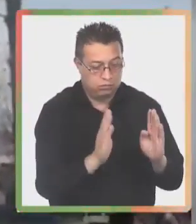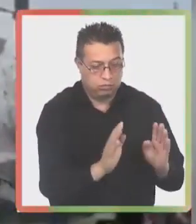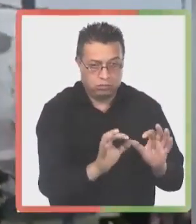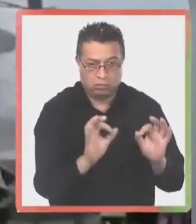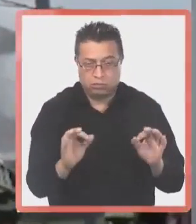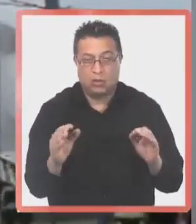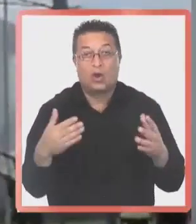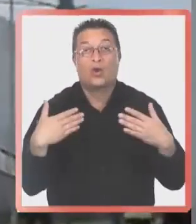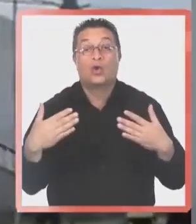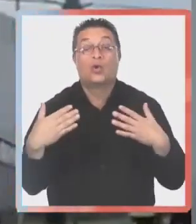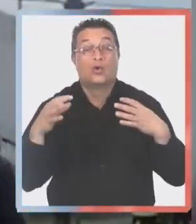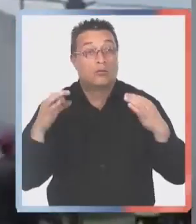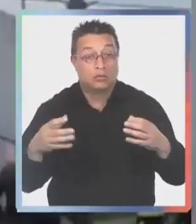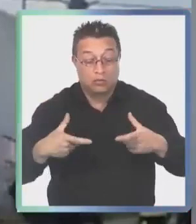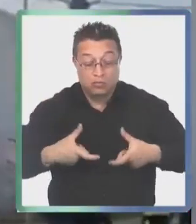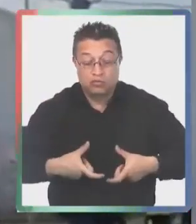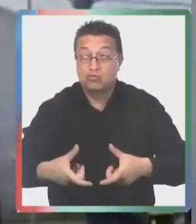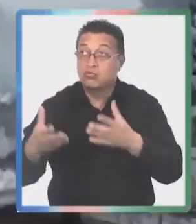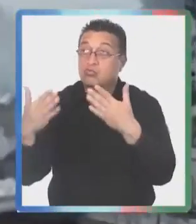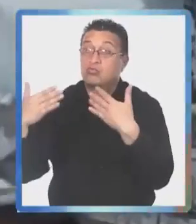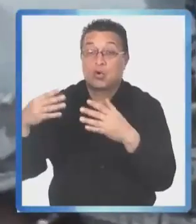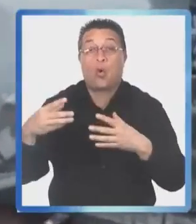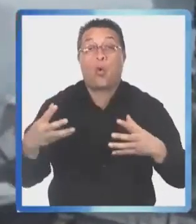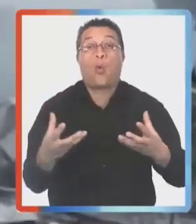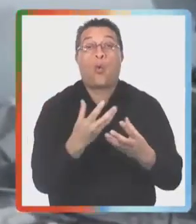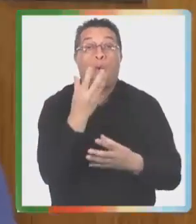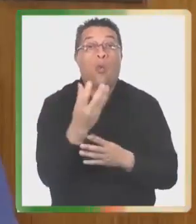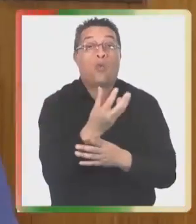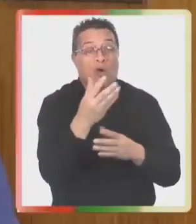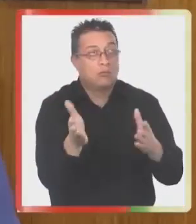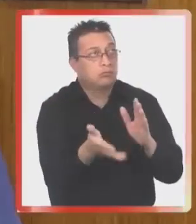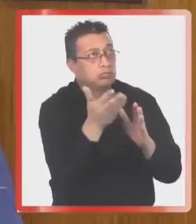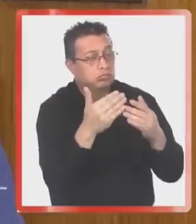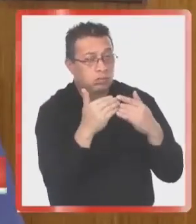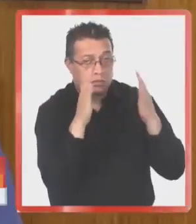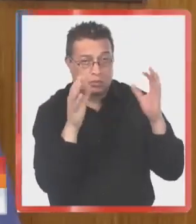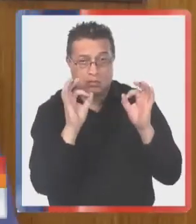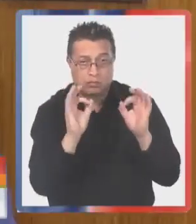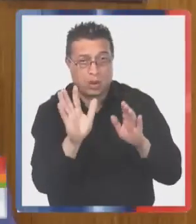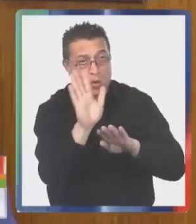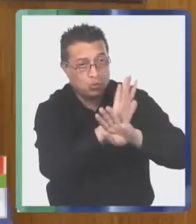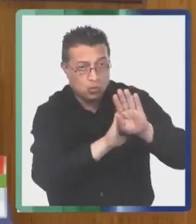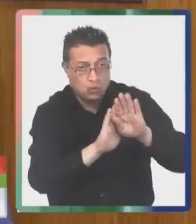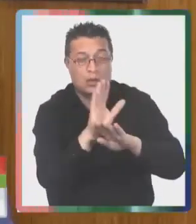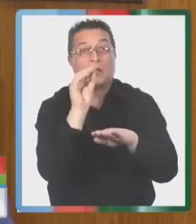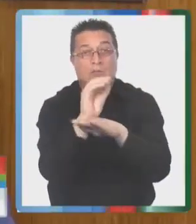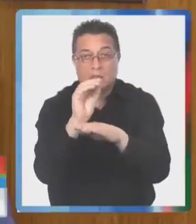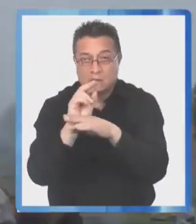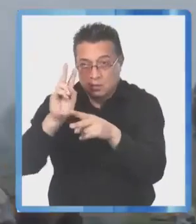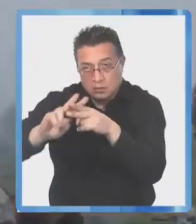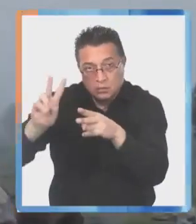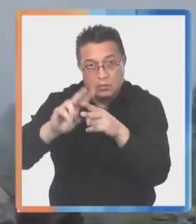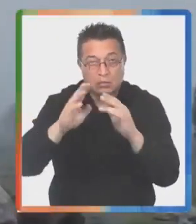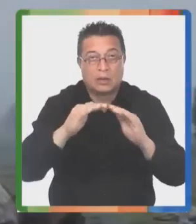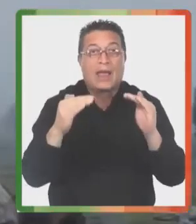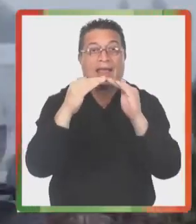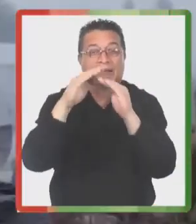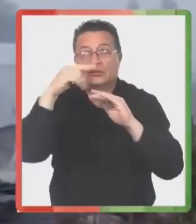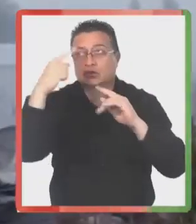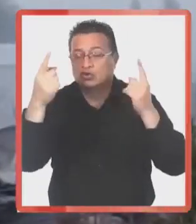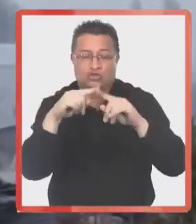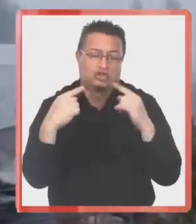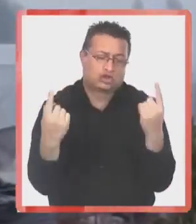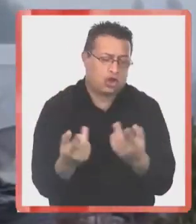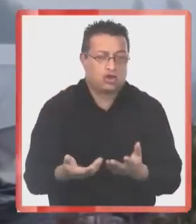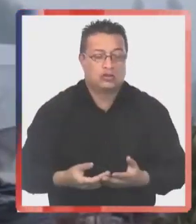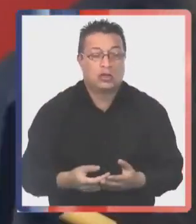tener una buena instalación, una buena aislación de los ductos de evacuación de humo, implica también un cuidado y la mantención